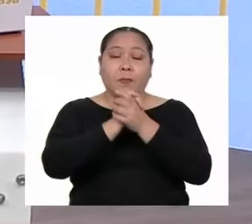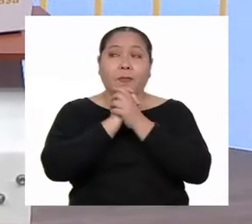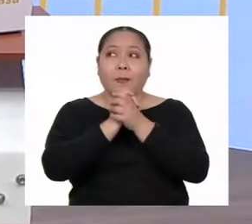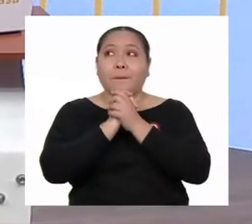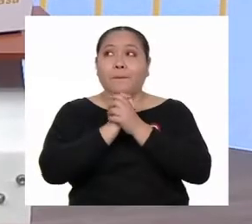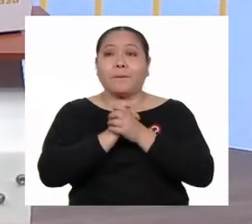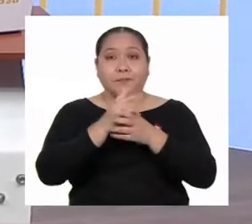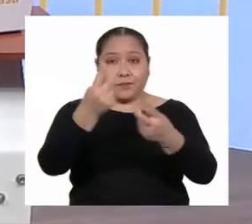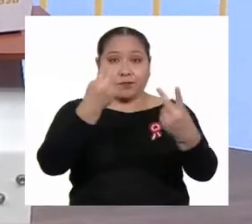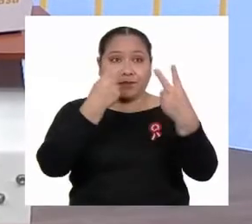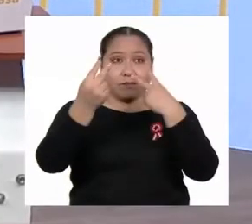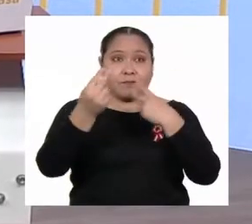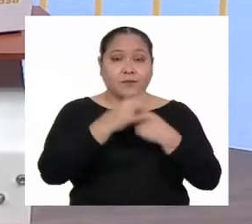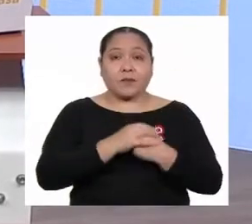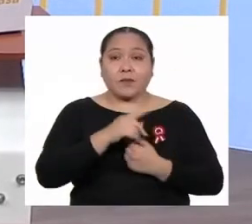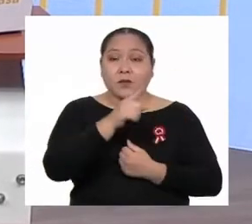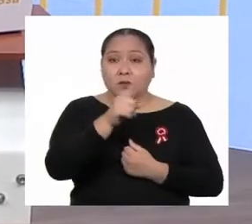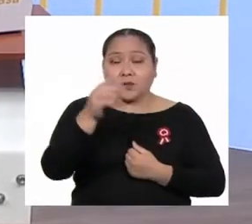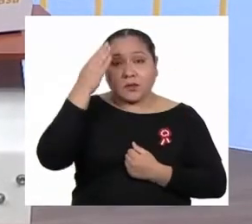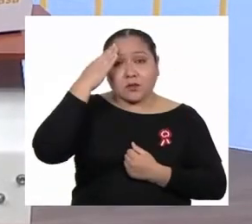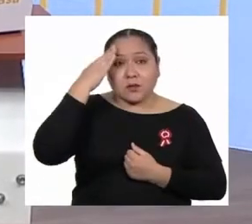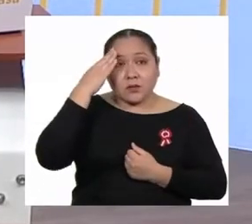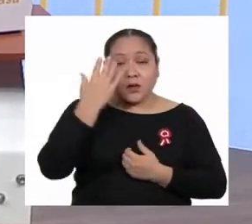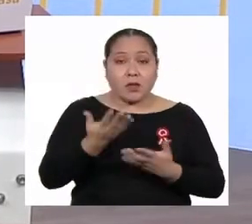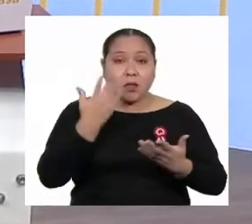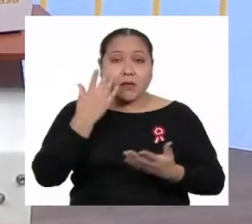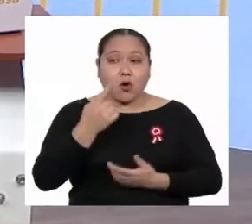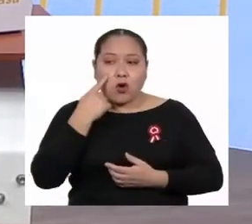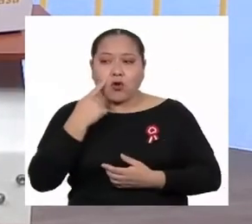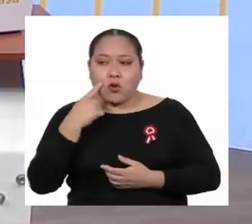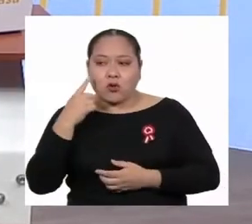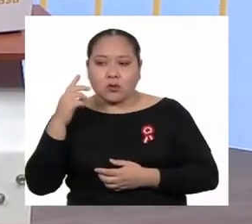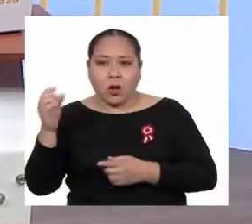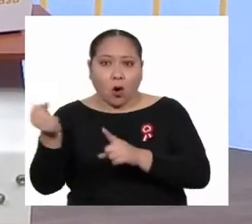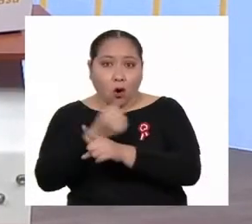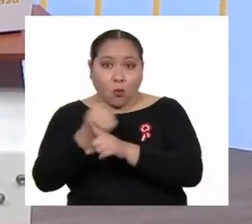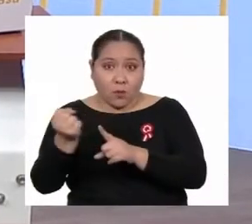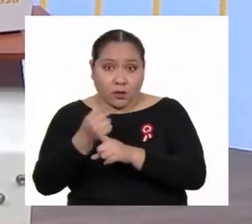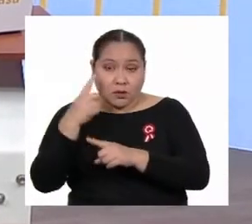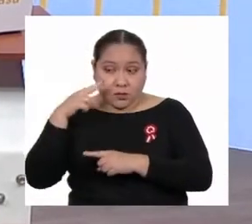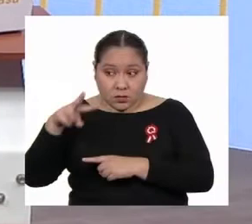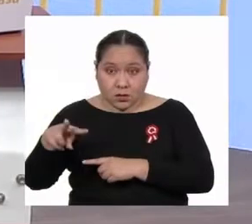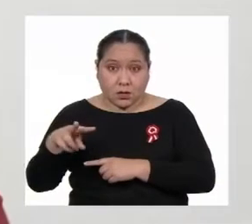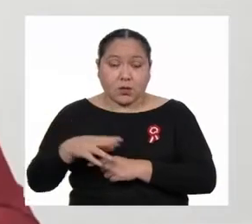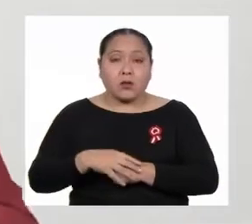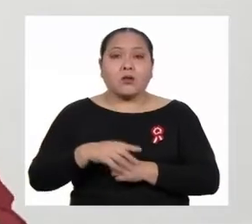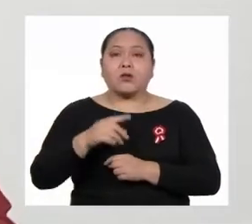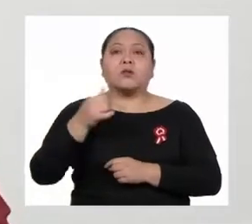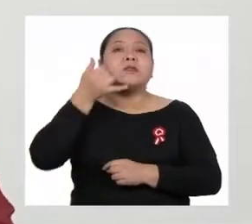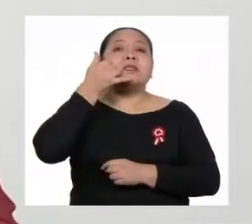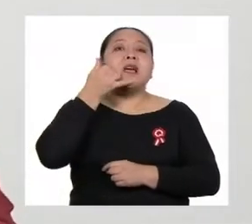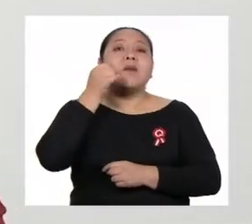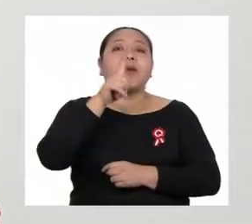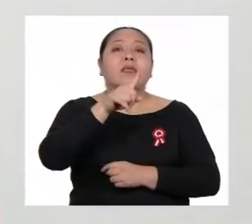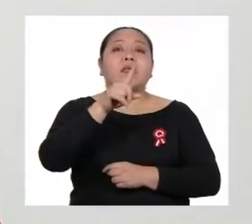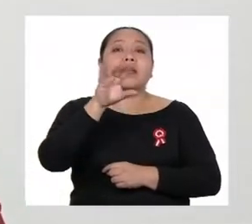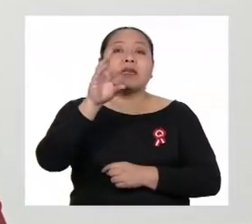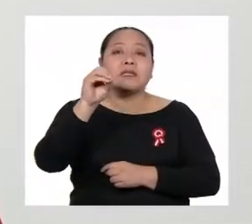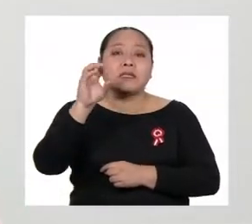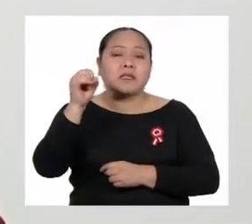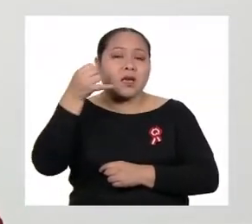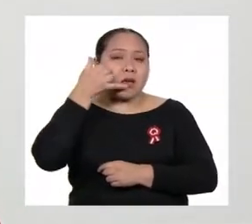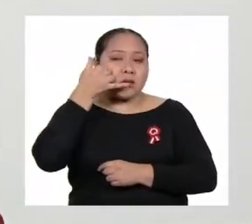amigos que nos ven que si saben de algún caso de maltrato, no dejen de llamar a la línea 100. Buen dato,